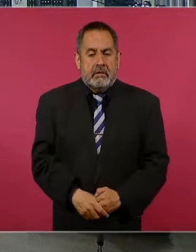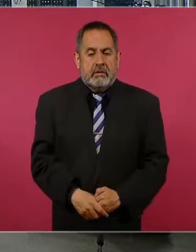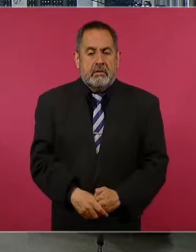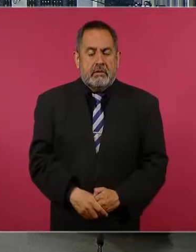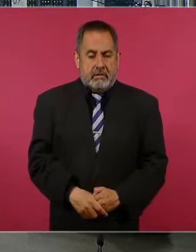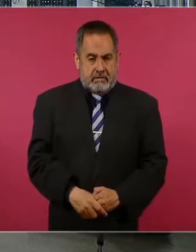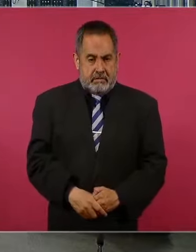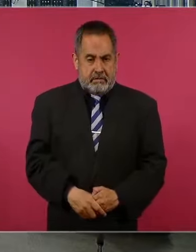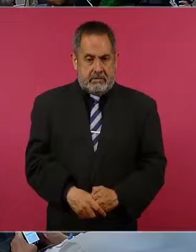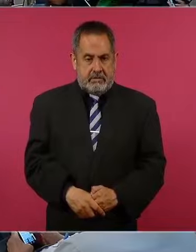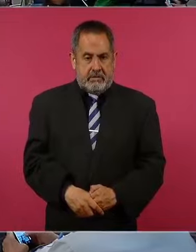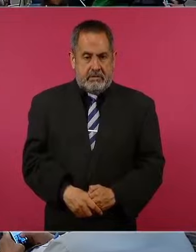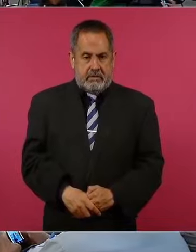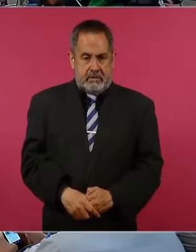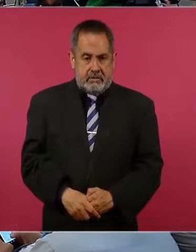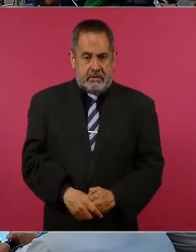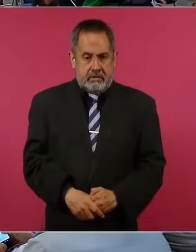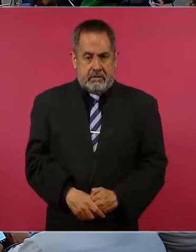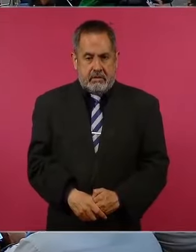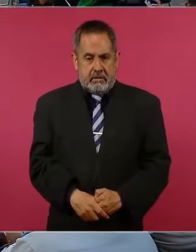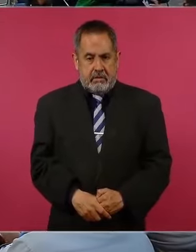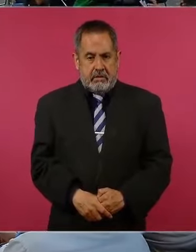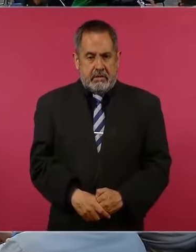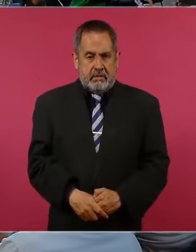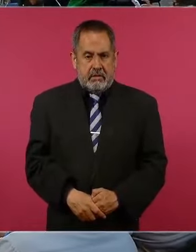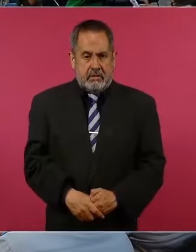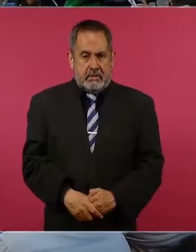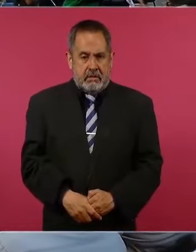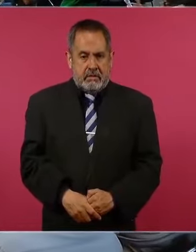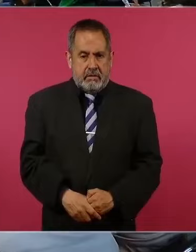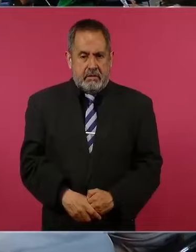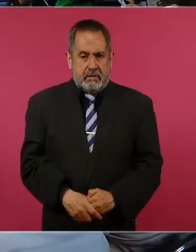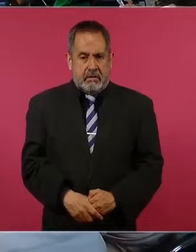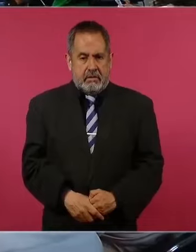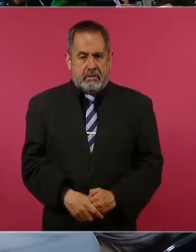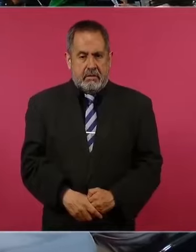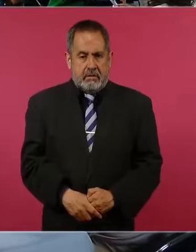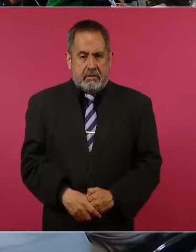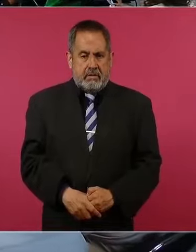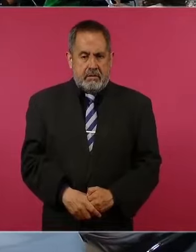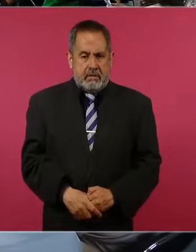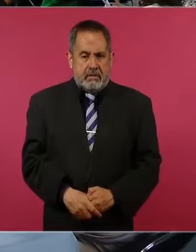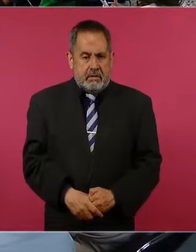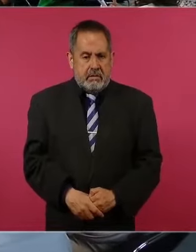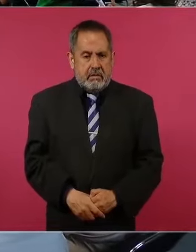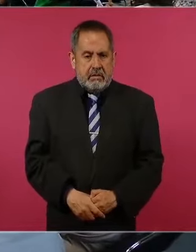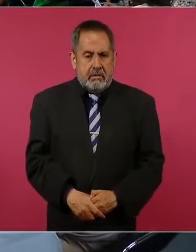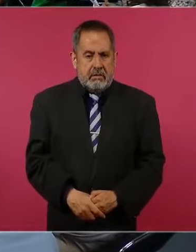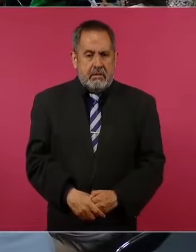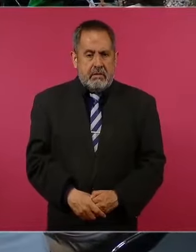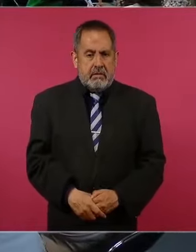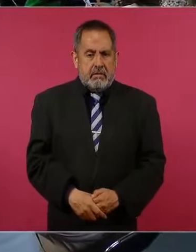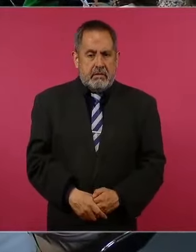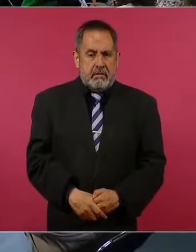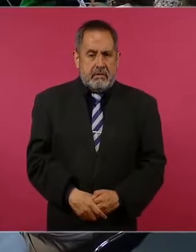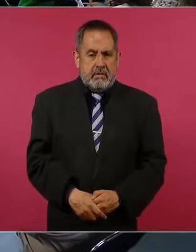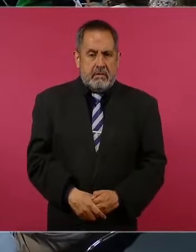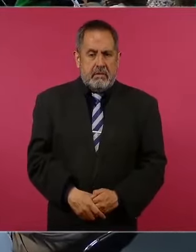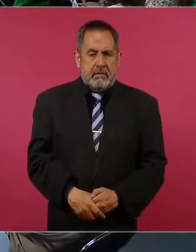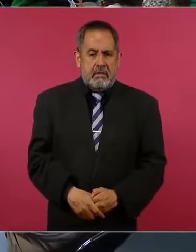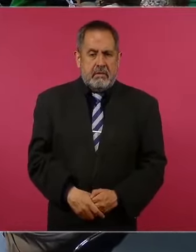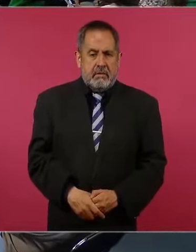El incremento de las deportaciones como consecuencia, ¿no pone en aprietos a México de este lado de la